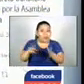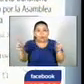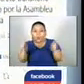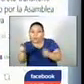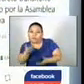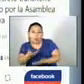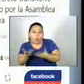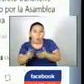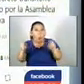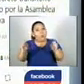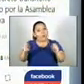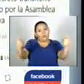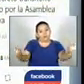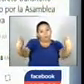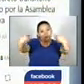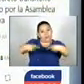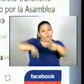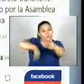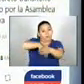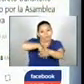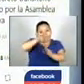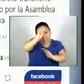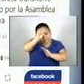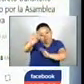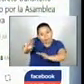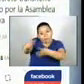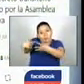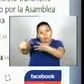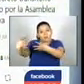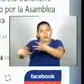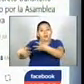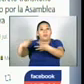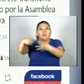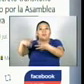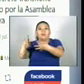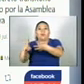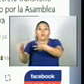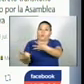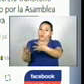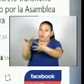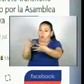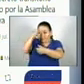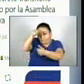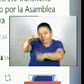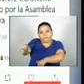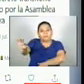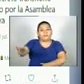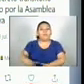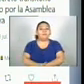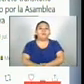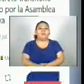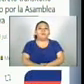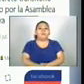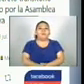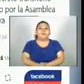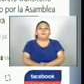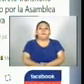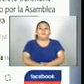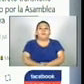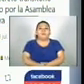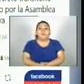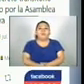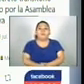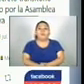hasta torneos deportivos para cumplir con este decreto transitorio aprobado por la Asamblea Legislativa.